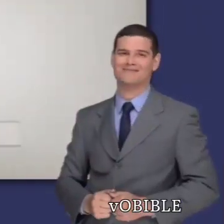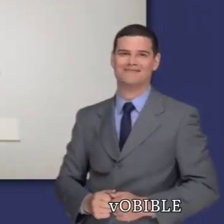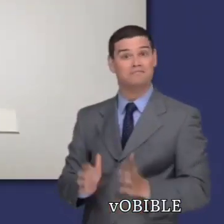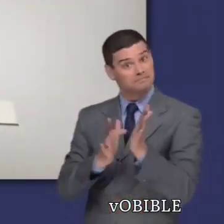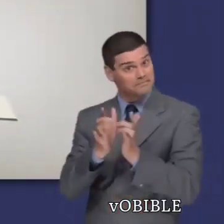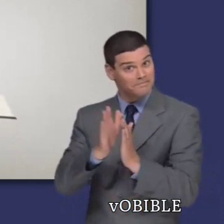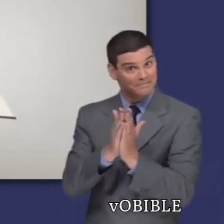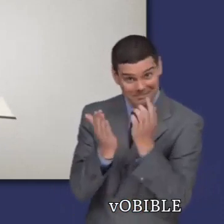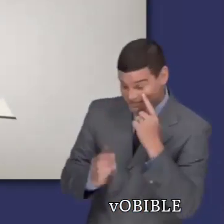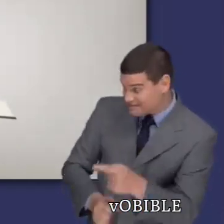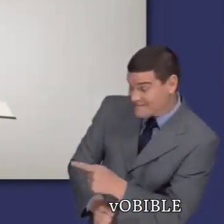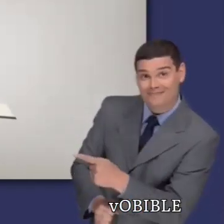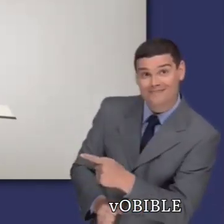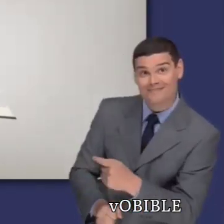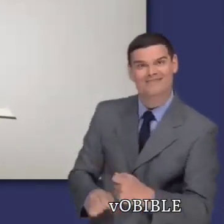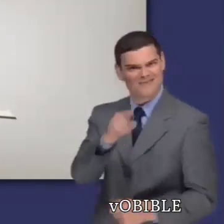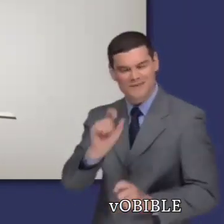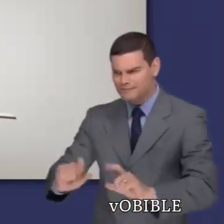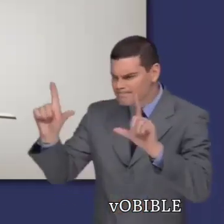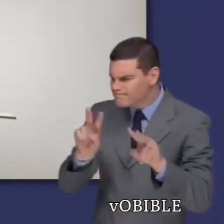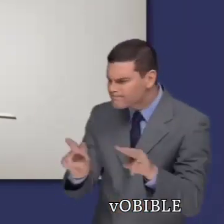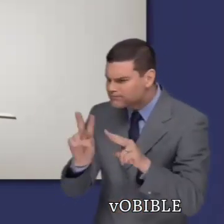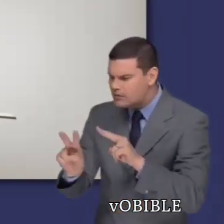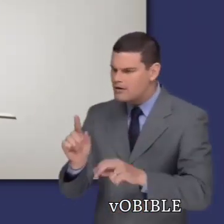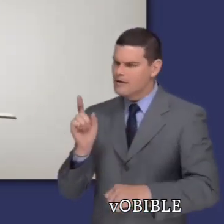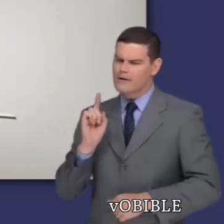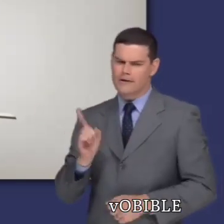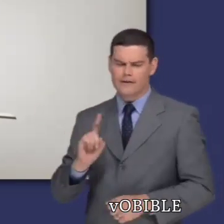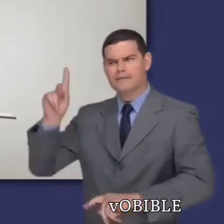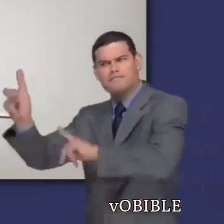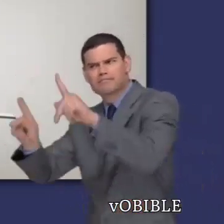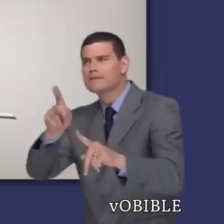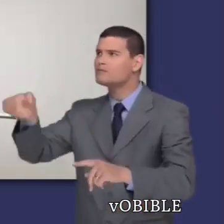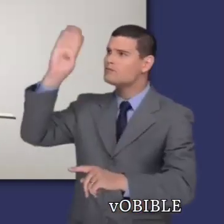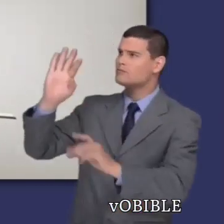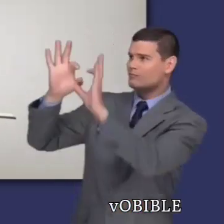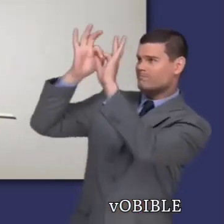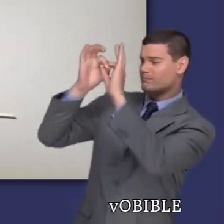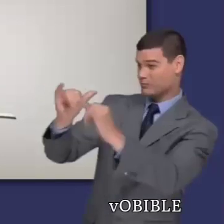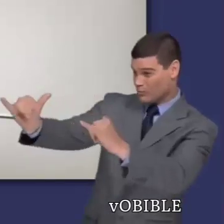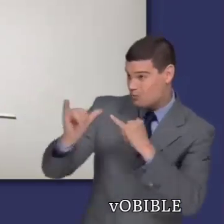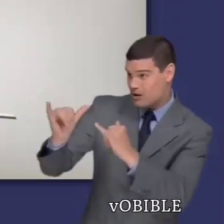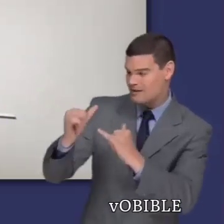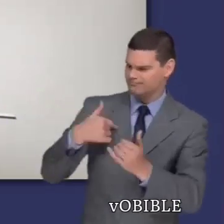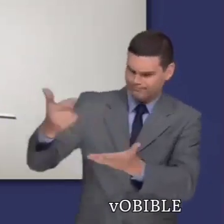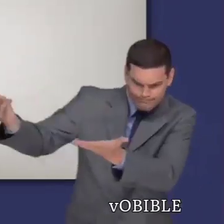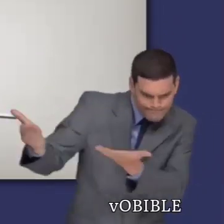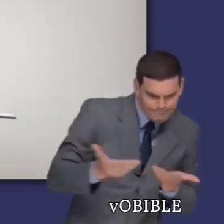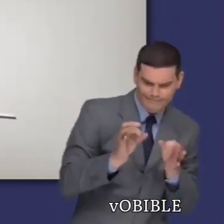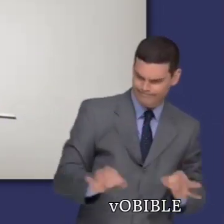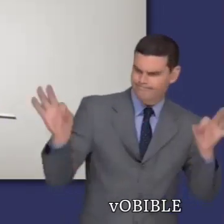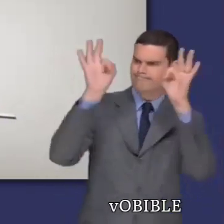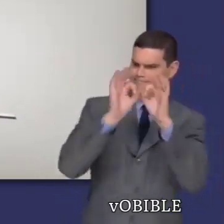Cuando lea la tercera carta de Juan, fíjese en cómo enfatiza la importancia de la hospitalidad entre los cristianos, en el